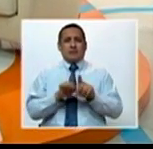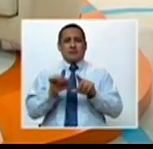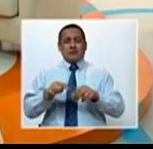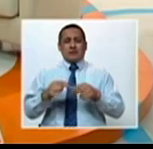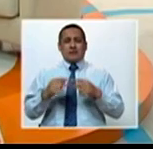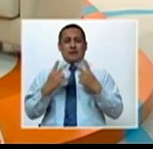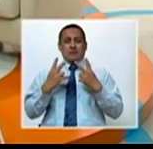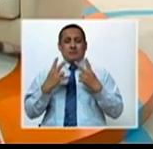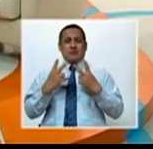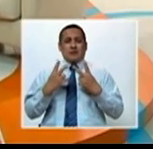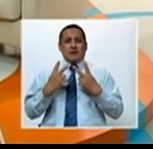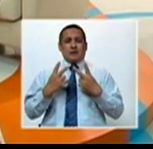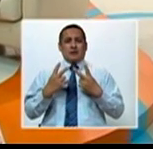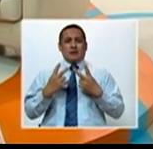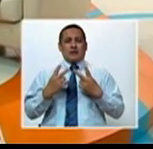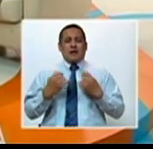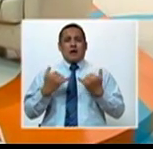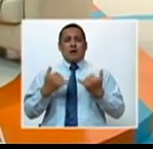que podría ser